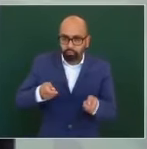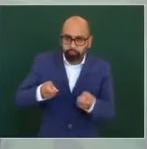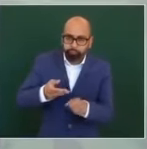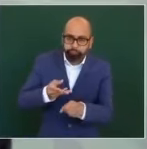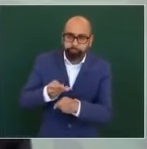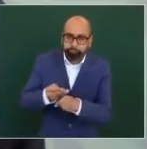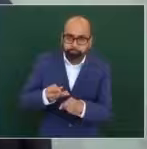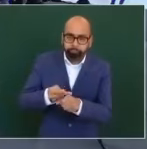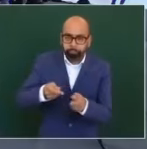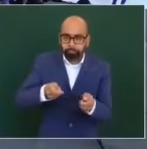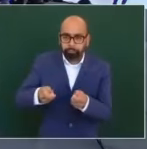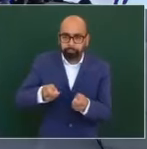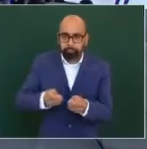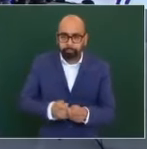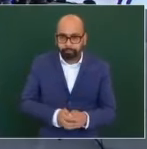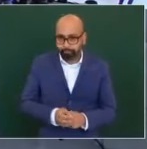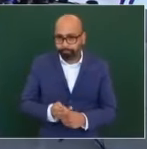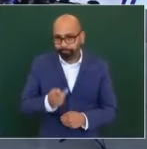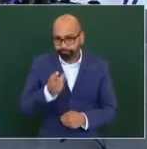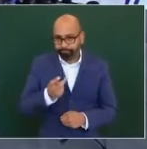Y aquí está lo que hablábamos.